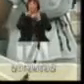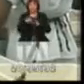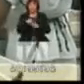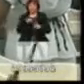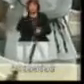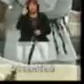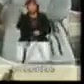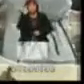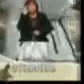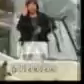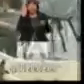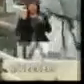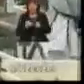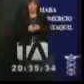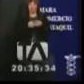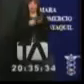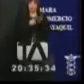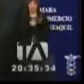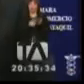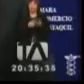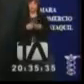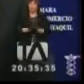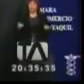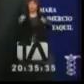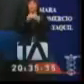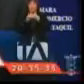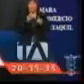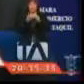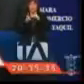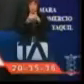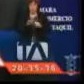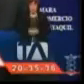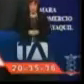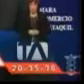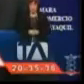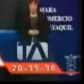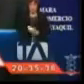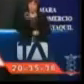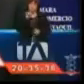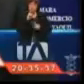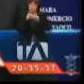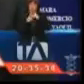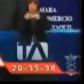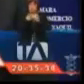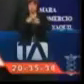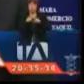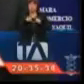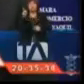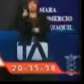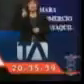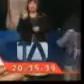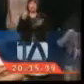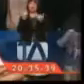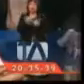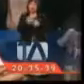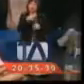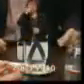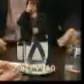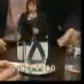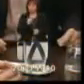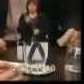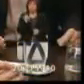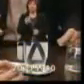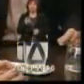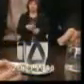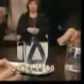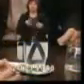mesas deberían actuar más rápido. El diálogo está muy bien, pero se necesitan acciones concretas e inmediatas. Ya quieren que se